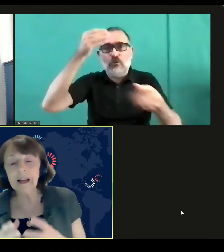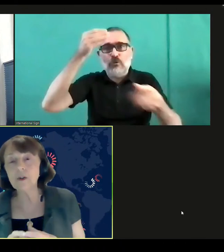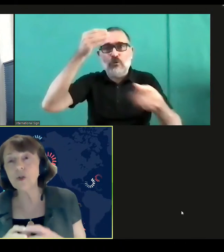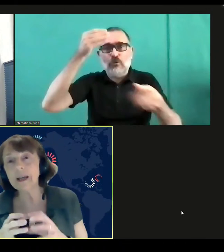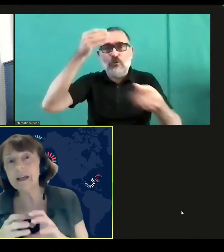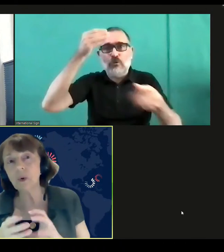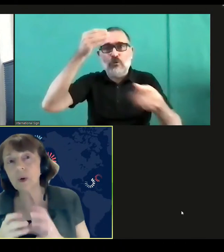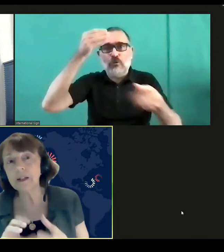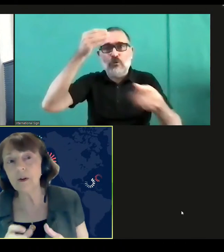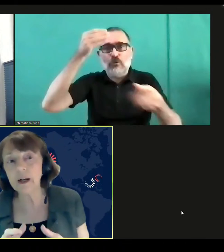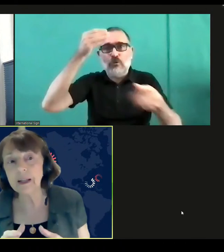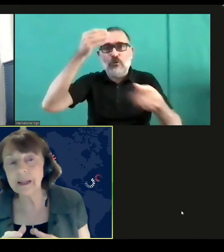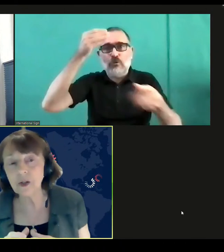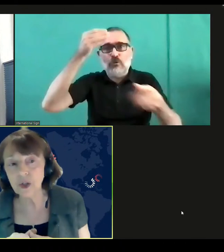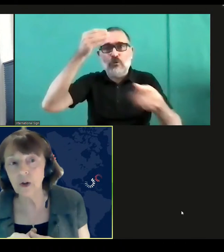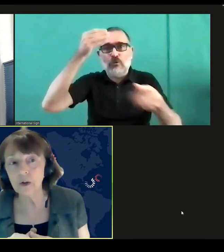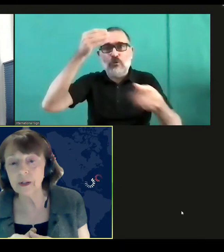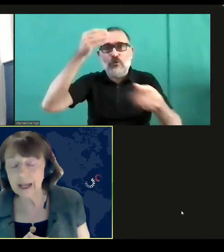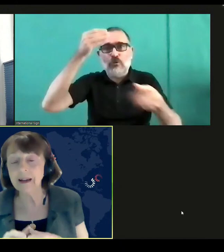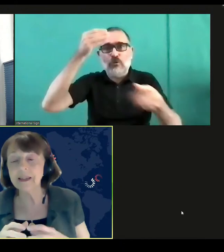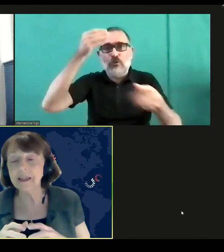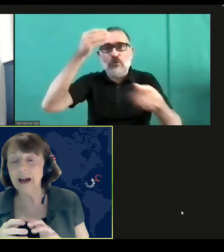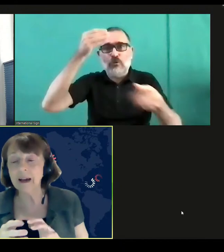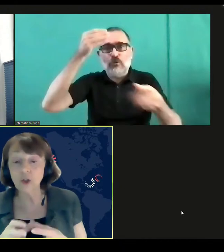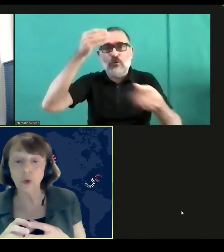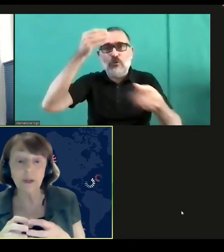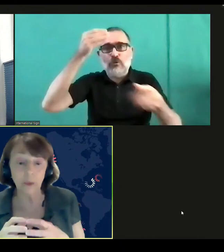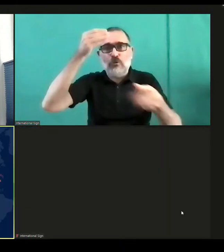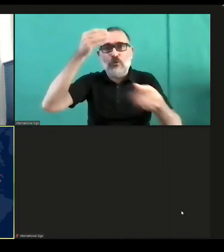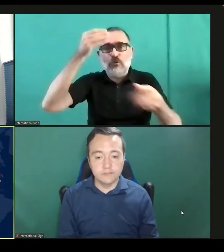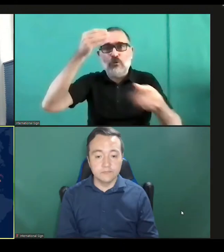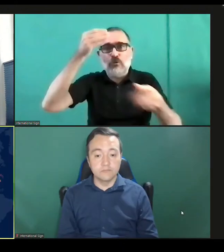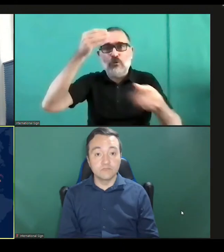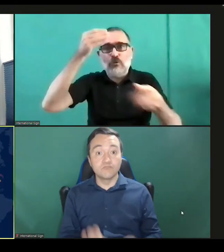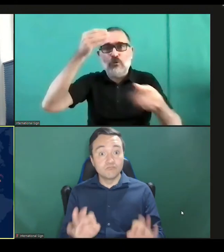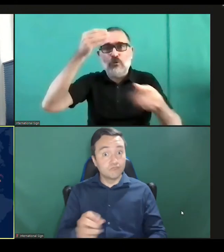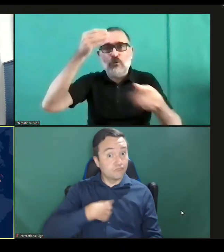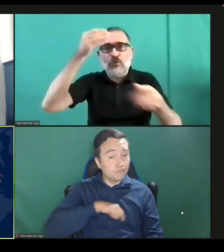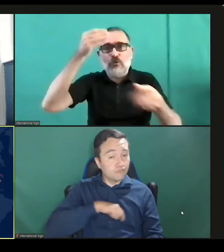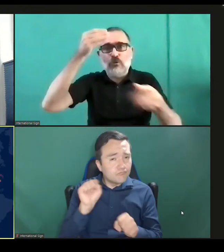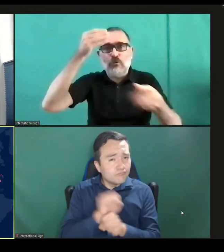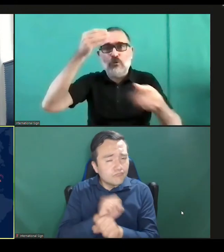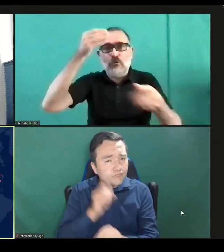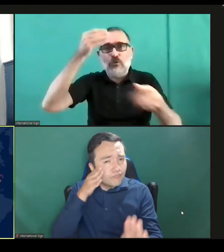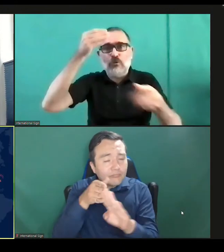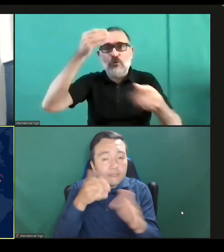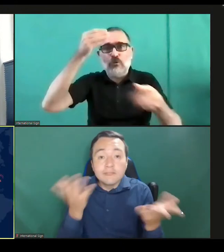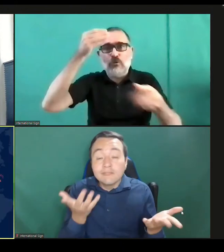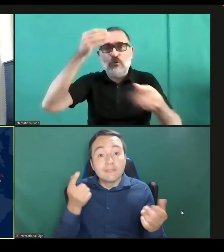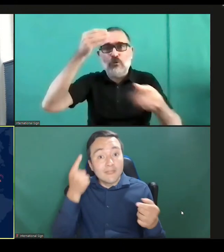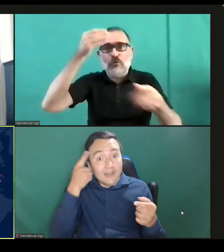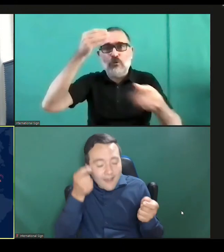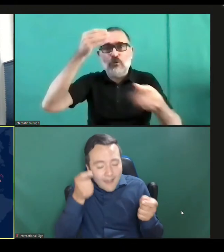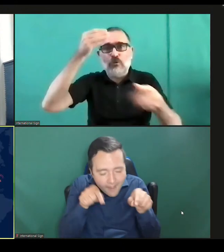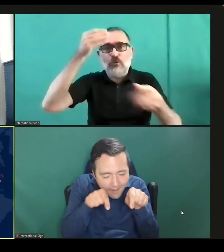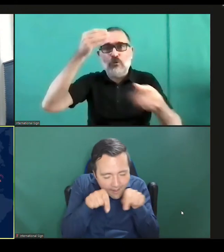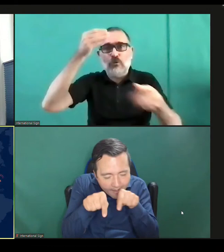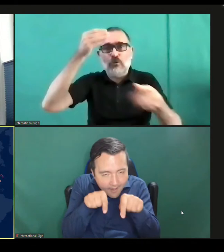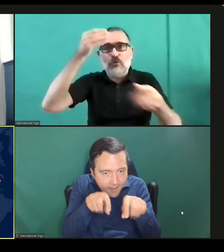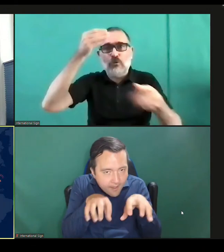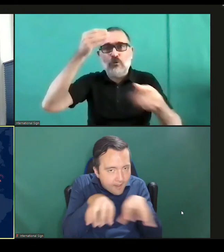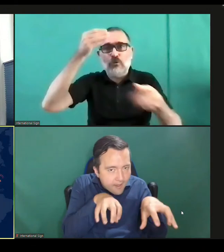una de las cosas que nuestra organización class ha hecho es poner un grupito de estrategia en alcohol y